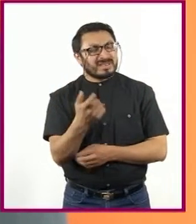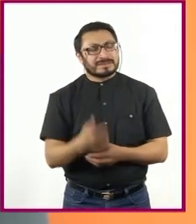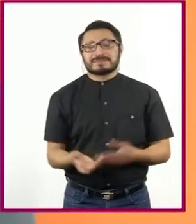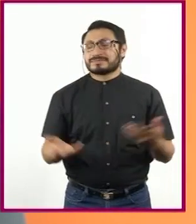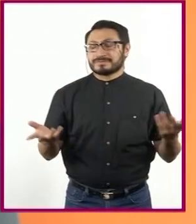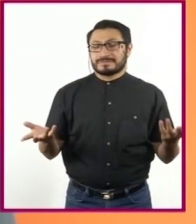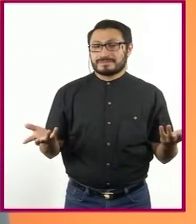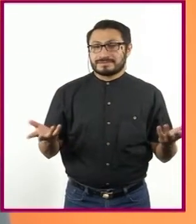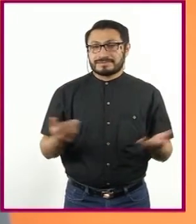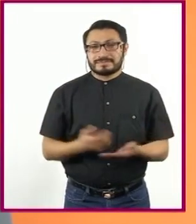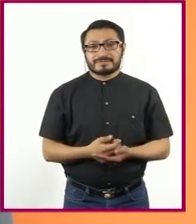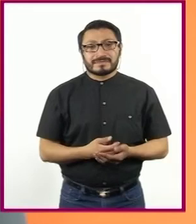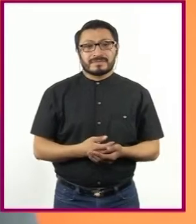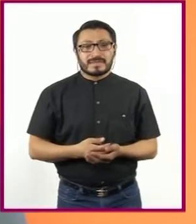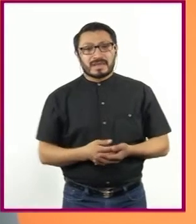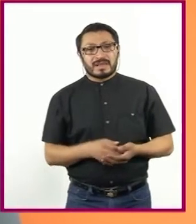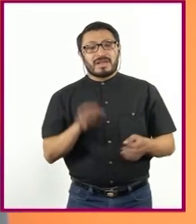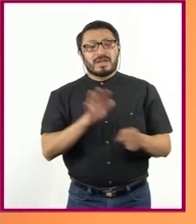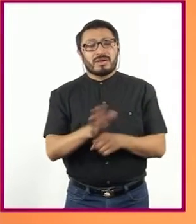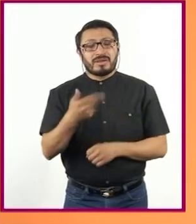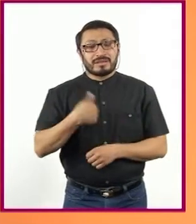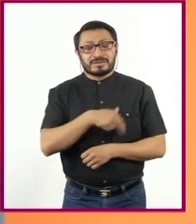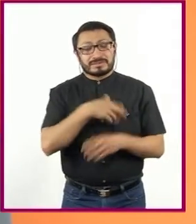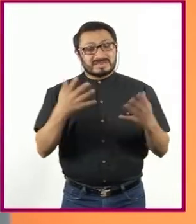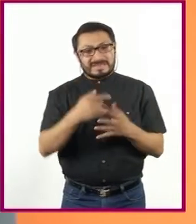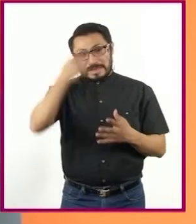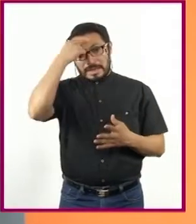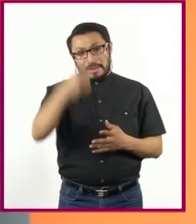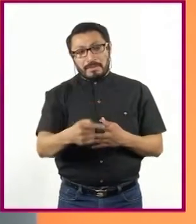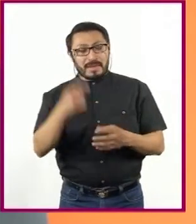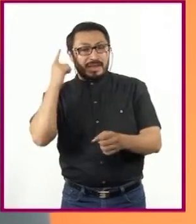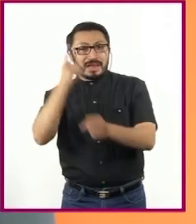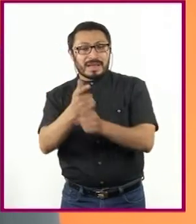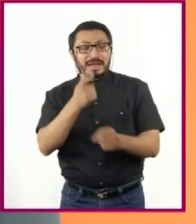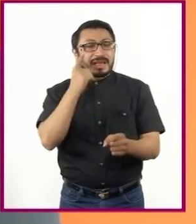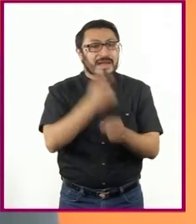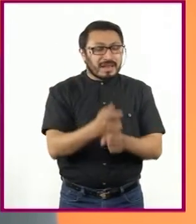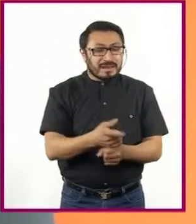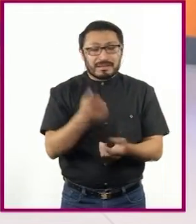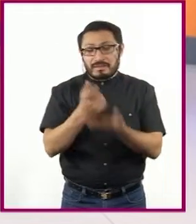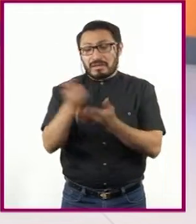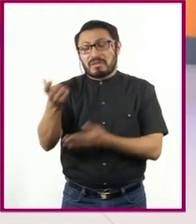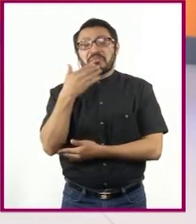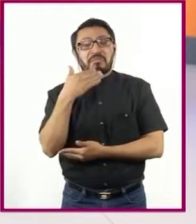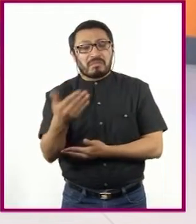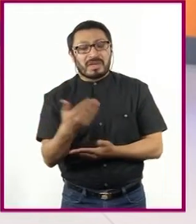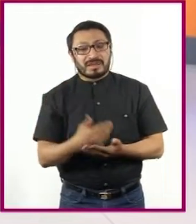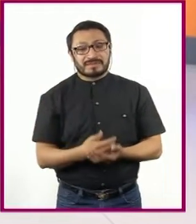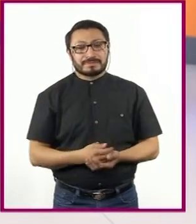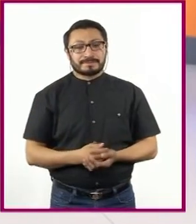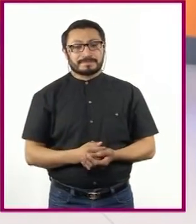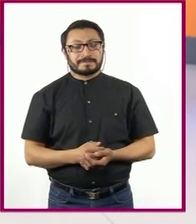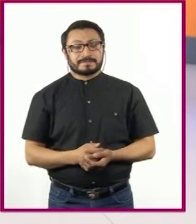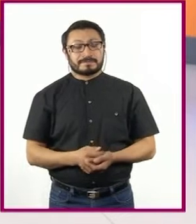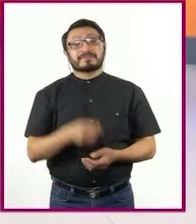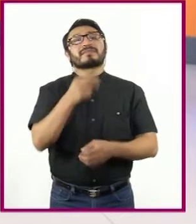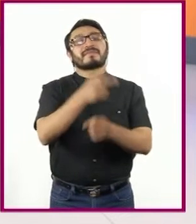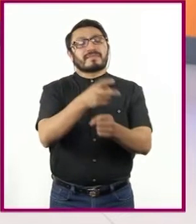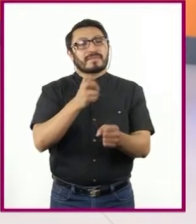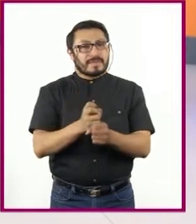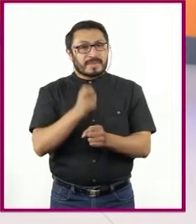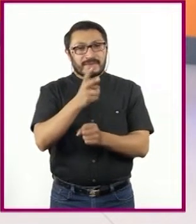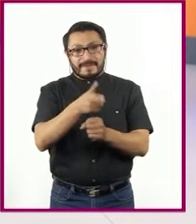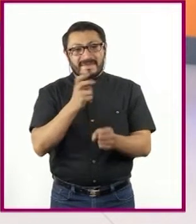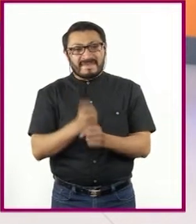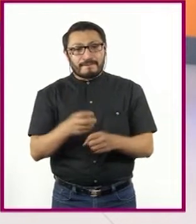Profesor, ¿qué tenemos que realizar para determinar si el cobro fue correcto? Les invitamos